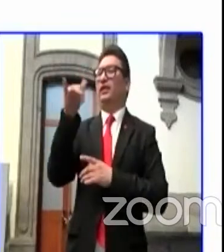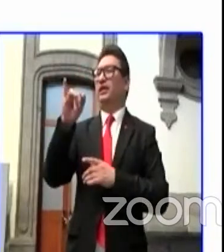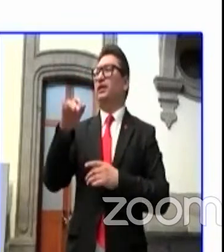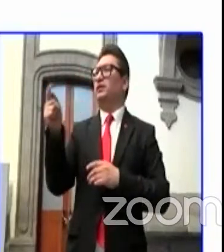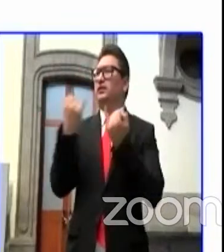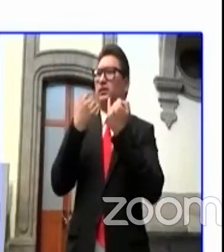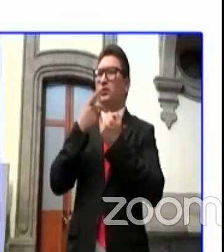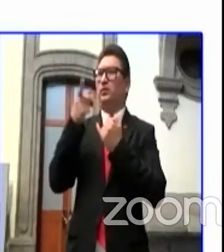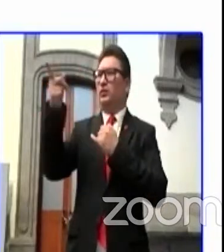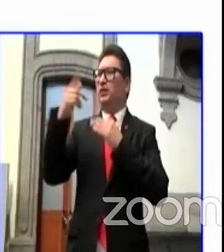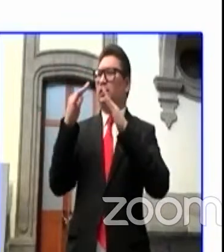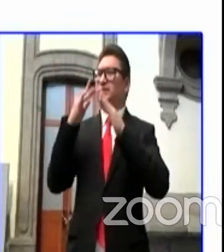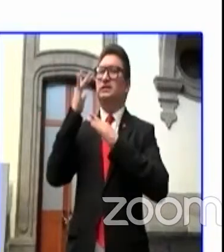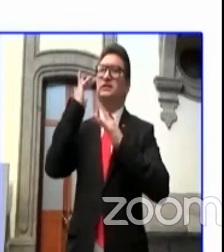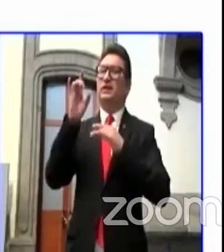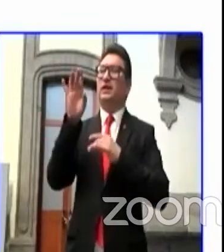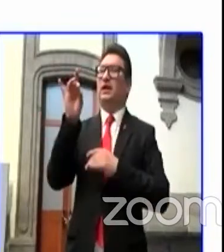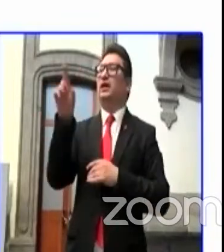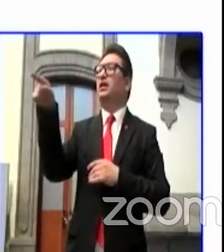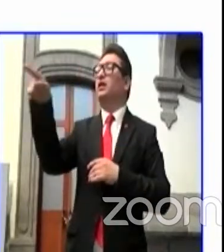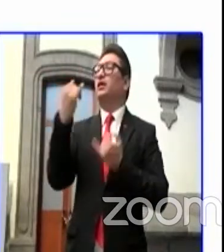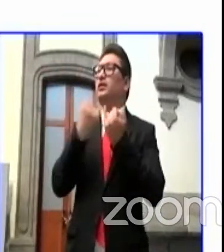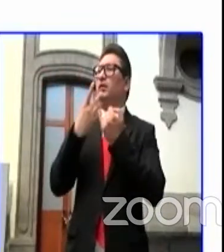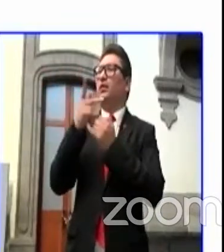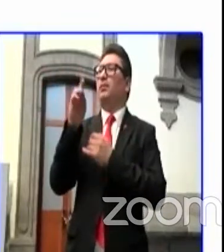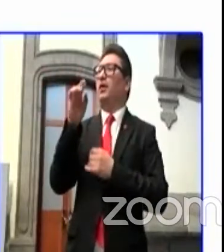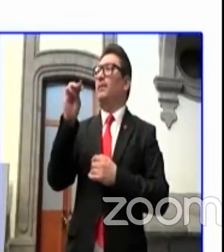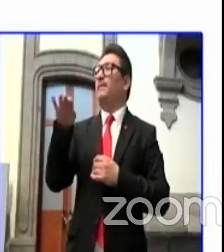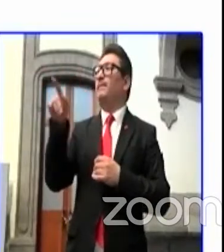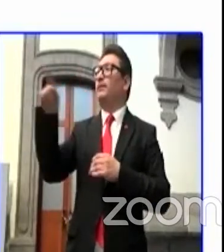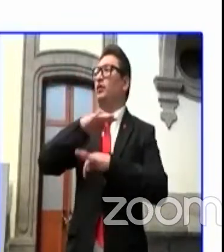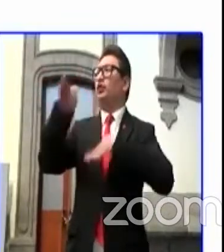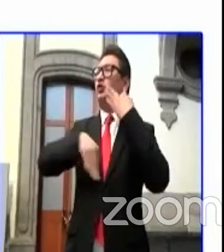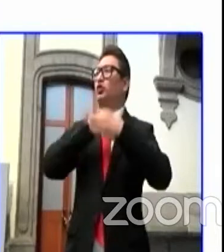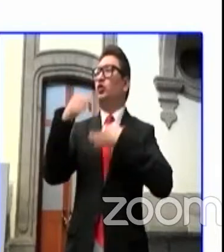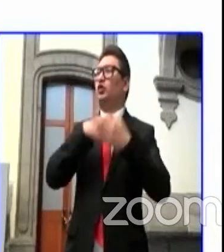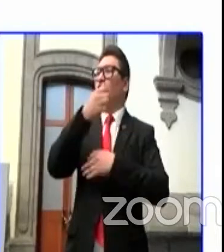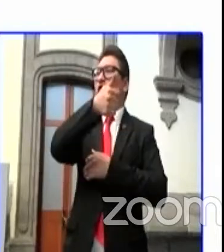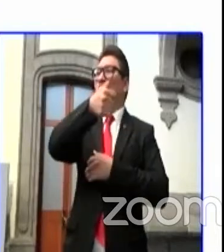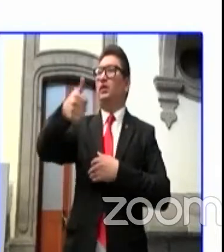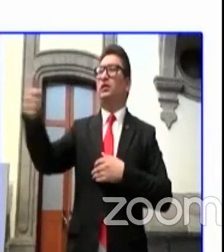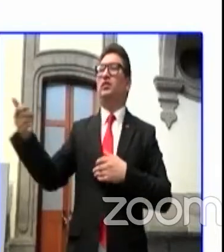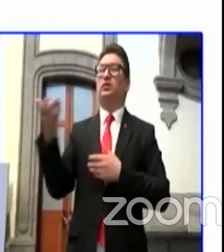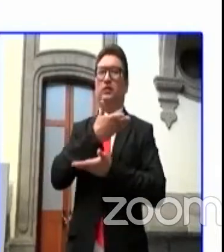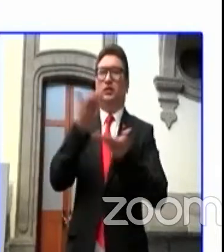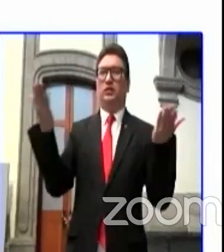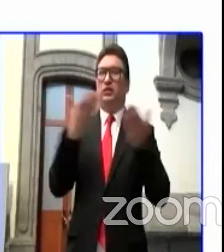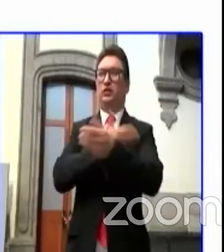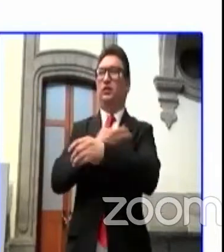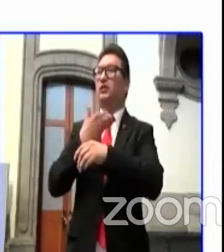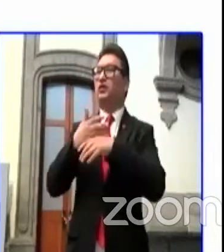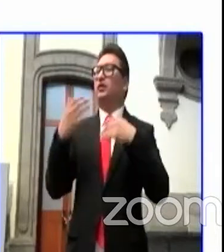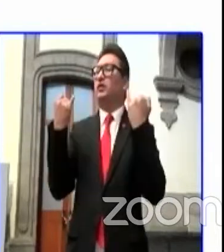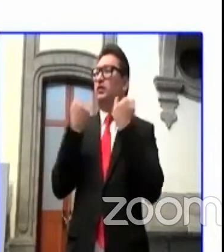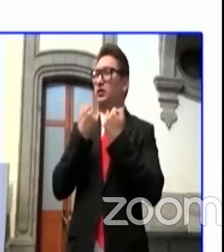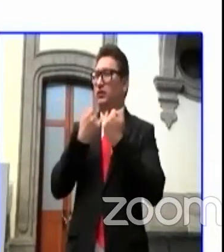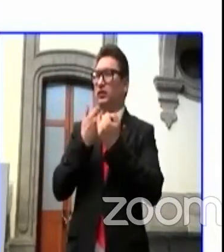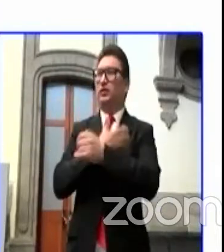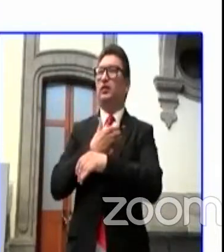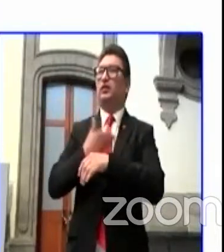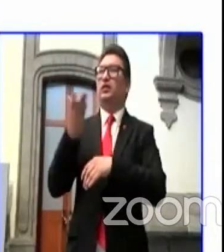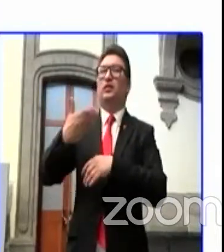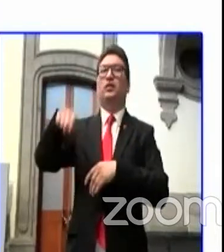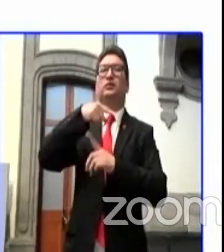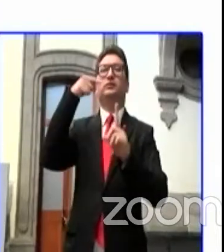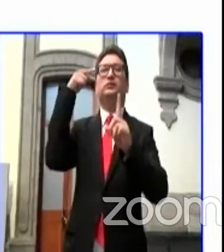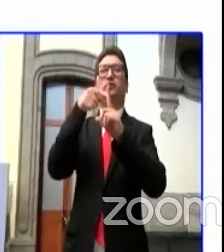la casita de San Ángel, la de PAM, a todos y cada uno de los compañeros, y tengo que decir los compañeros de causa